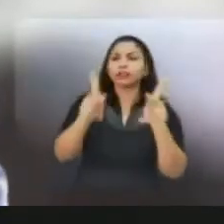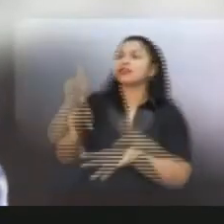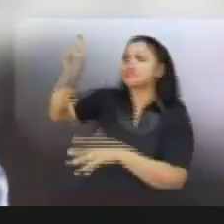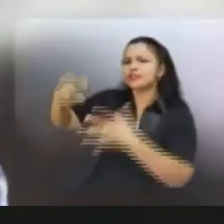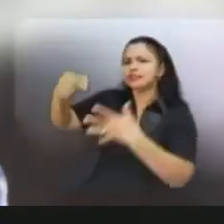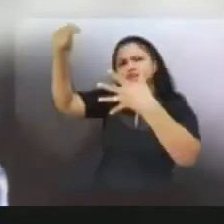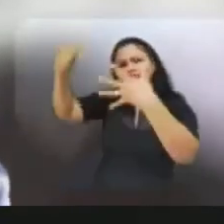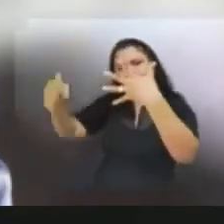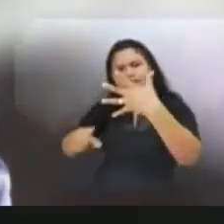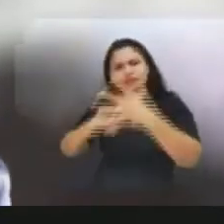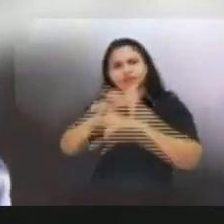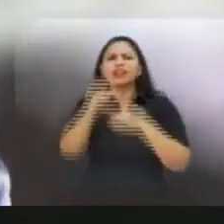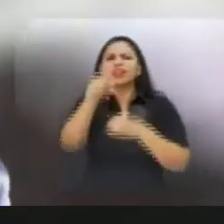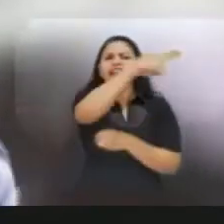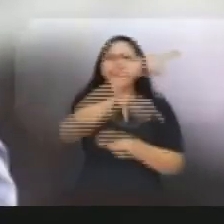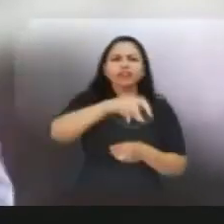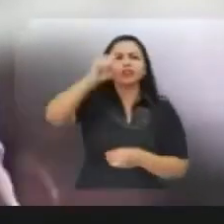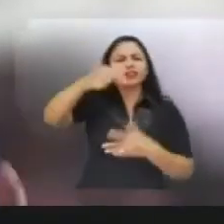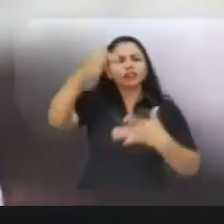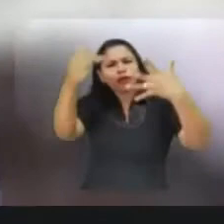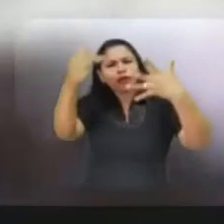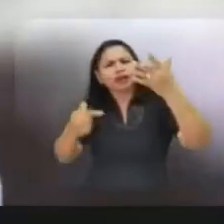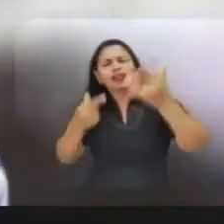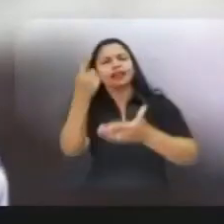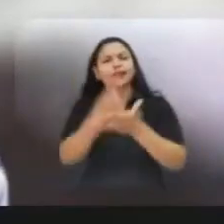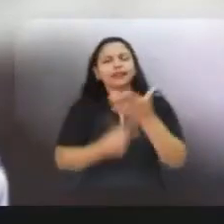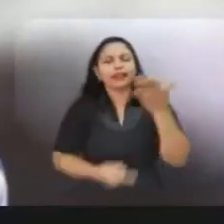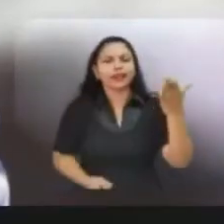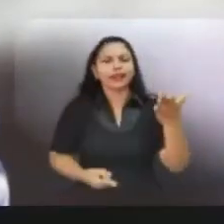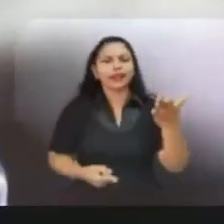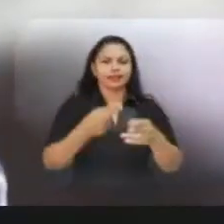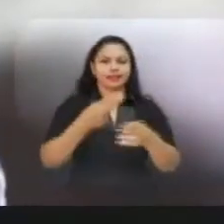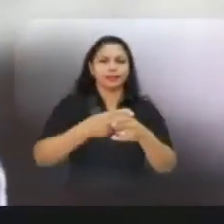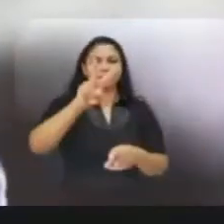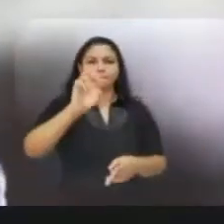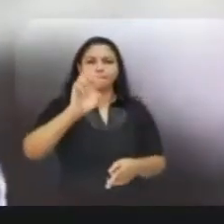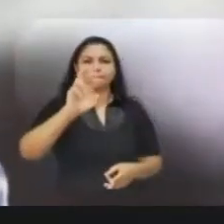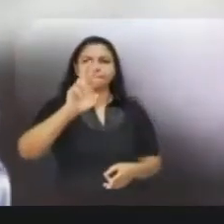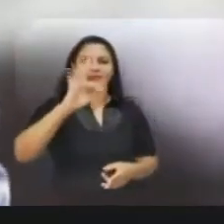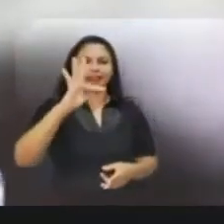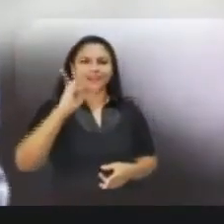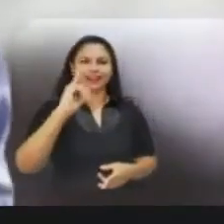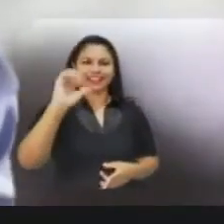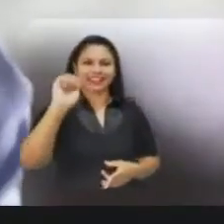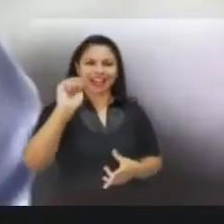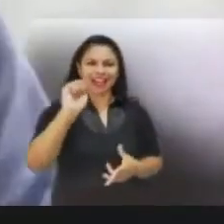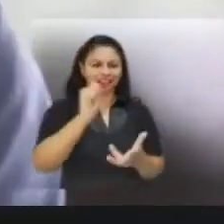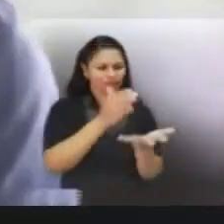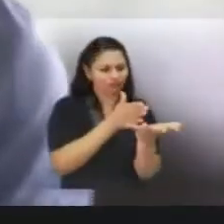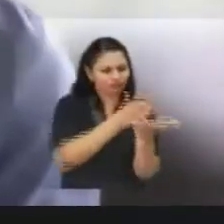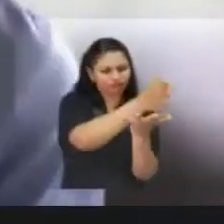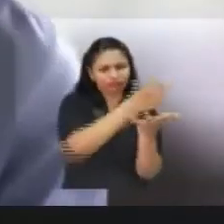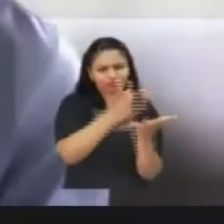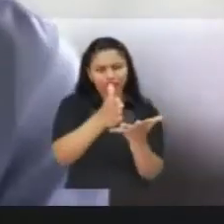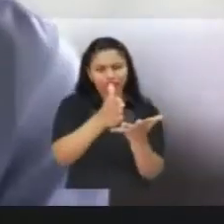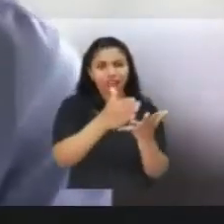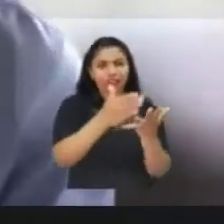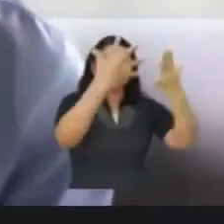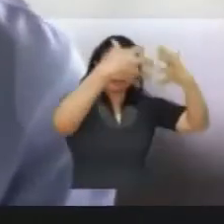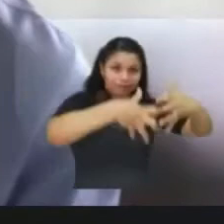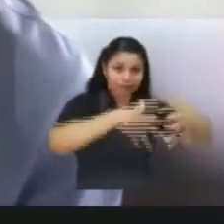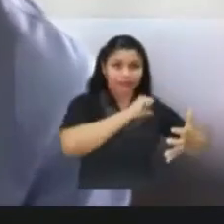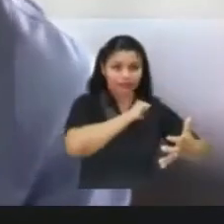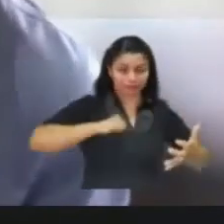demanda que tienen los verticales de industria o las redes privadas. Esto crea, bueno, sin duda,